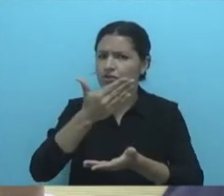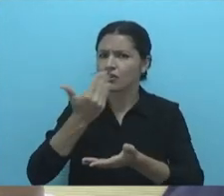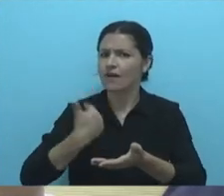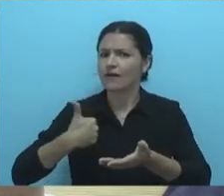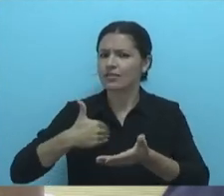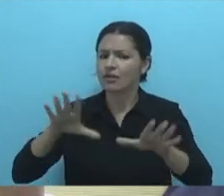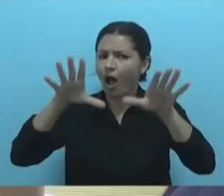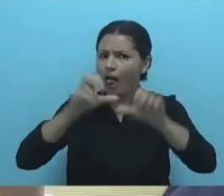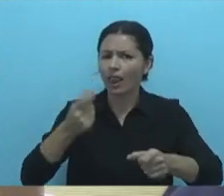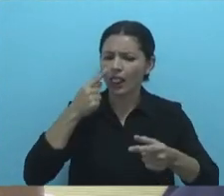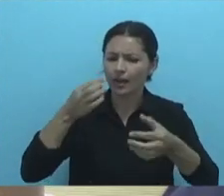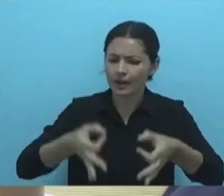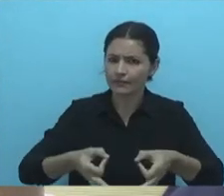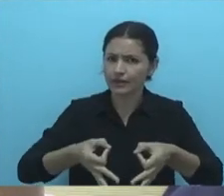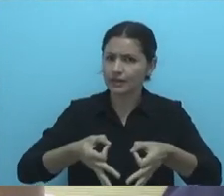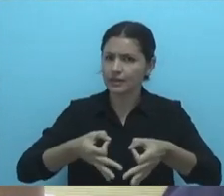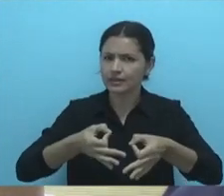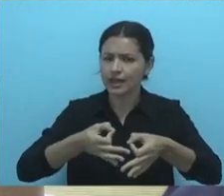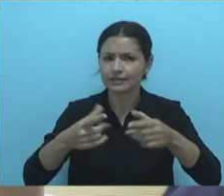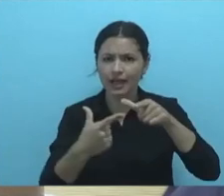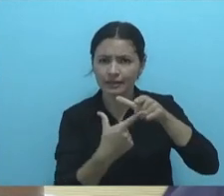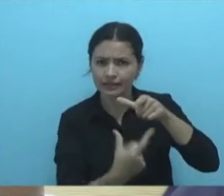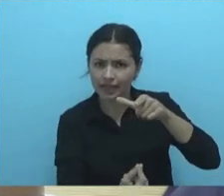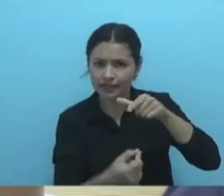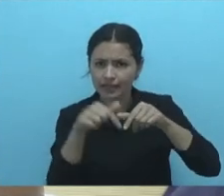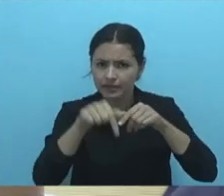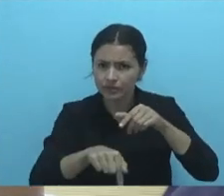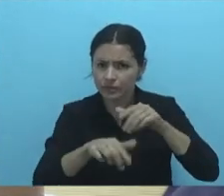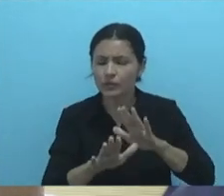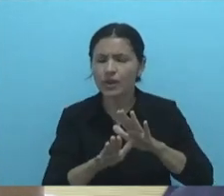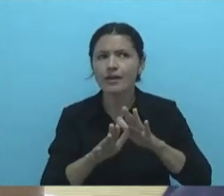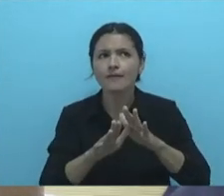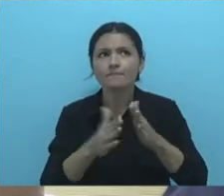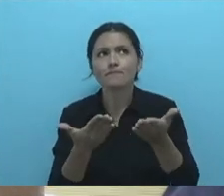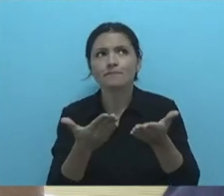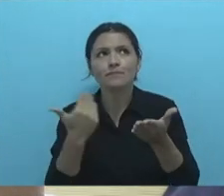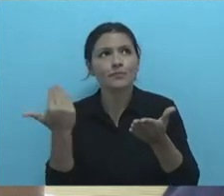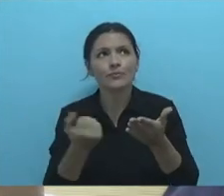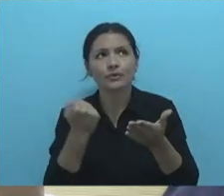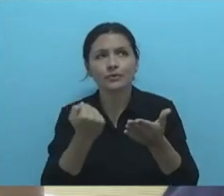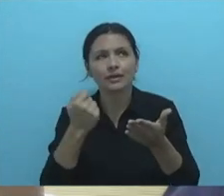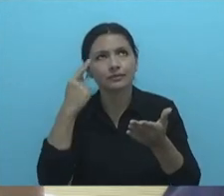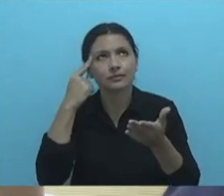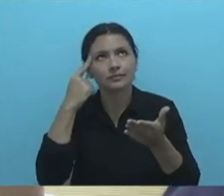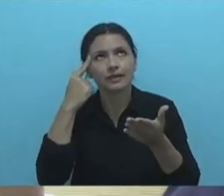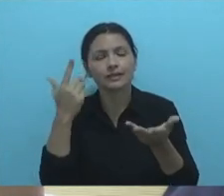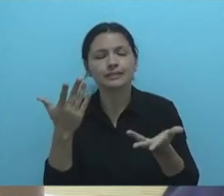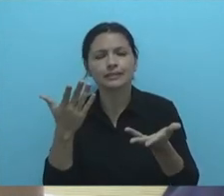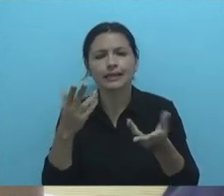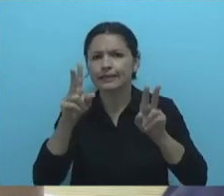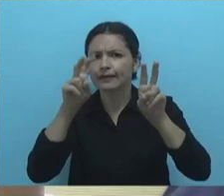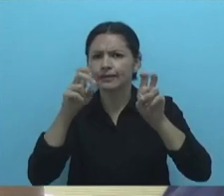malvinas y demás zonas atlánticas del Sur es muy interesante marcar que siempre la cuestión de malvinas está muy